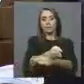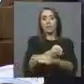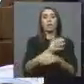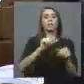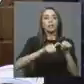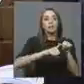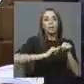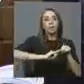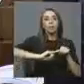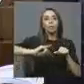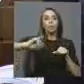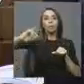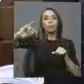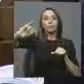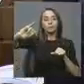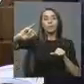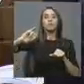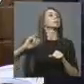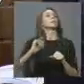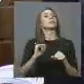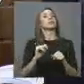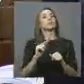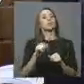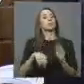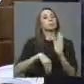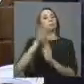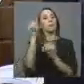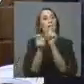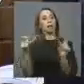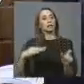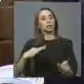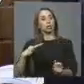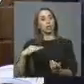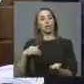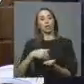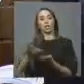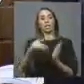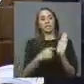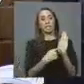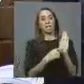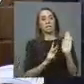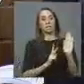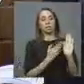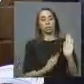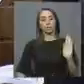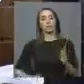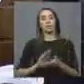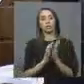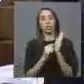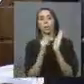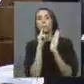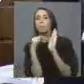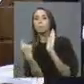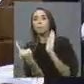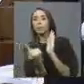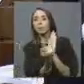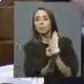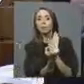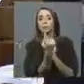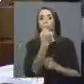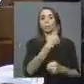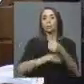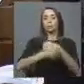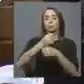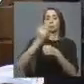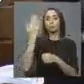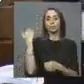tiempo. Amplio rechazo ciudadano, señor Presidente. Todas las encuestas que se han hecho en el último año